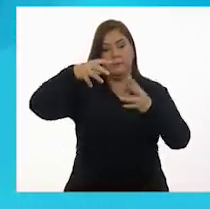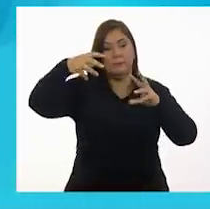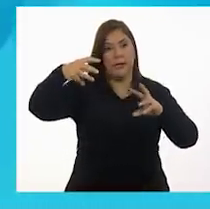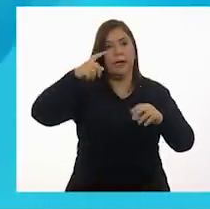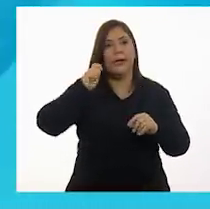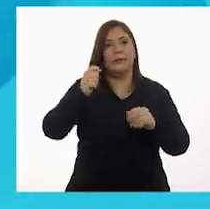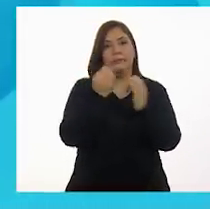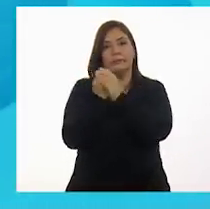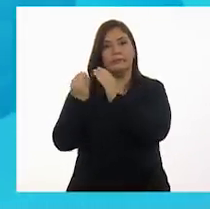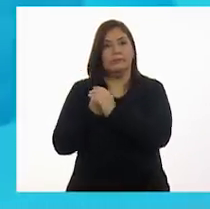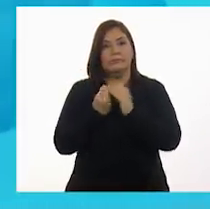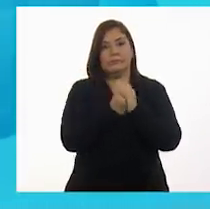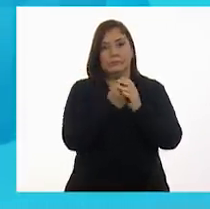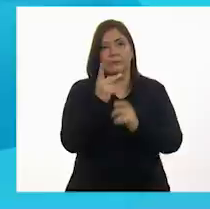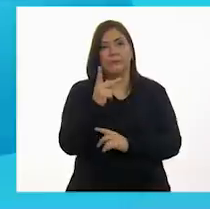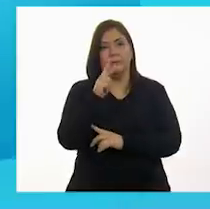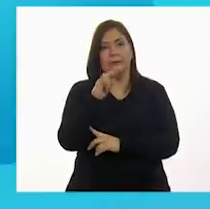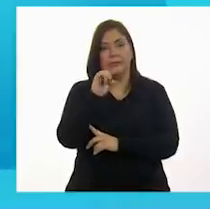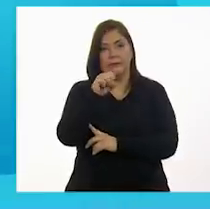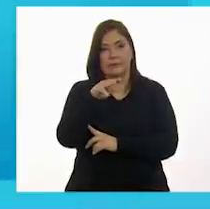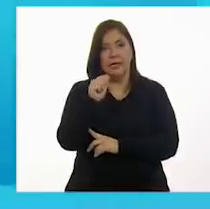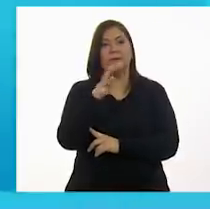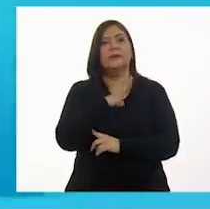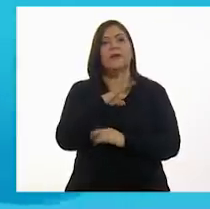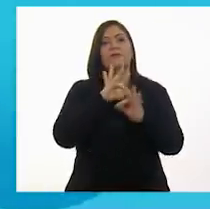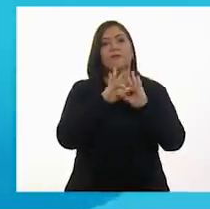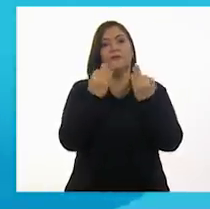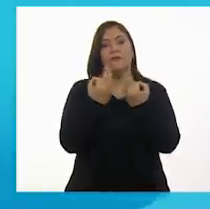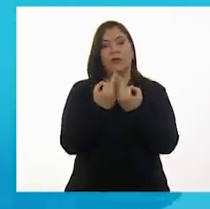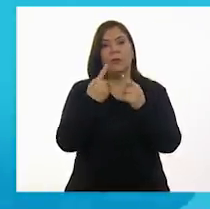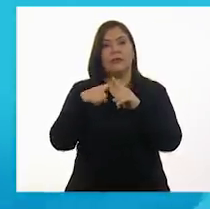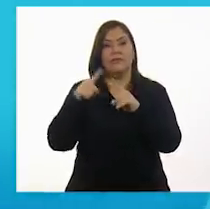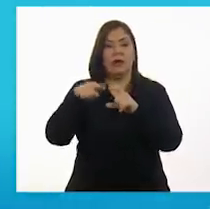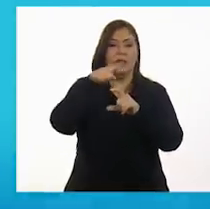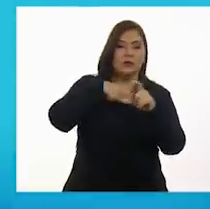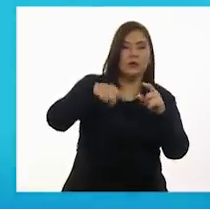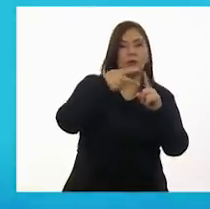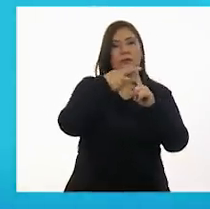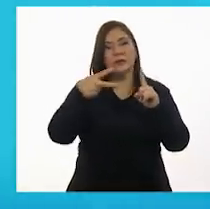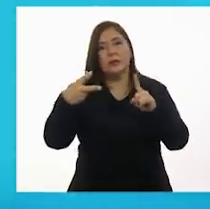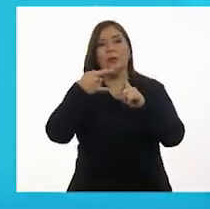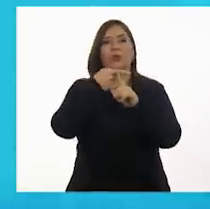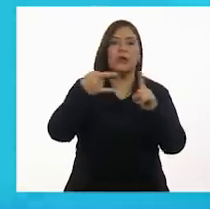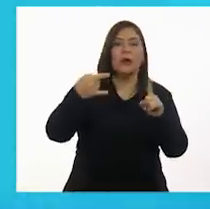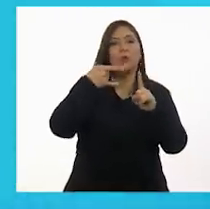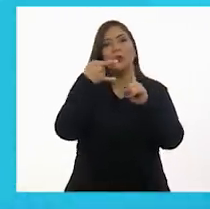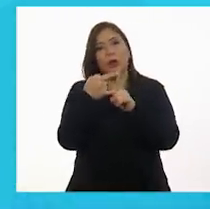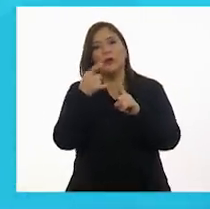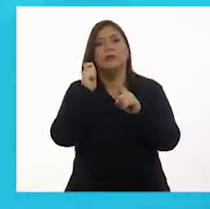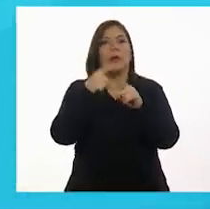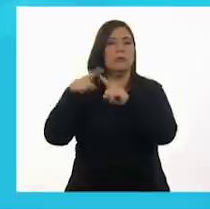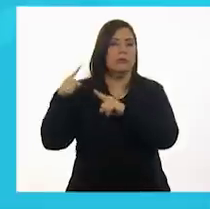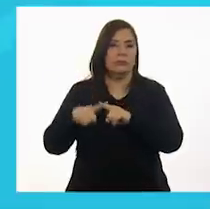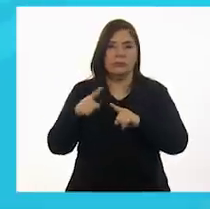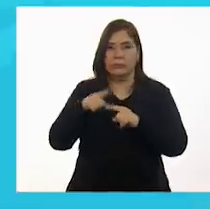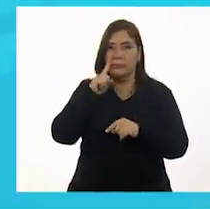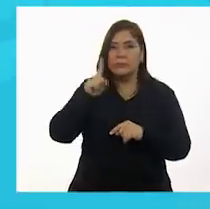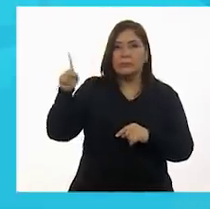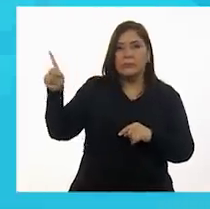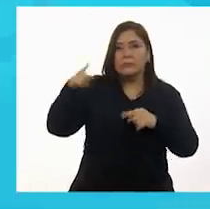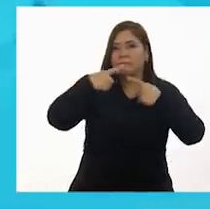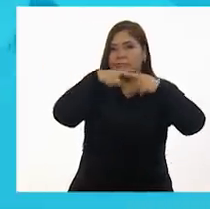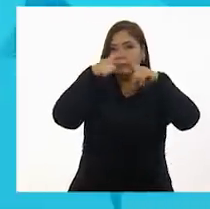tienen diferentes figuras geométricas en sus bases. Y qué bonito se observa, se ve el pizarrón. Sí, y se ven son